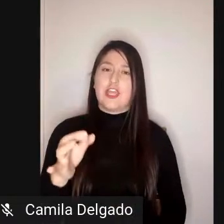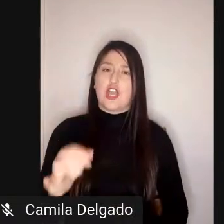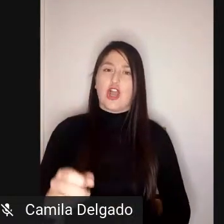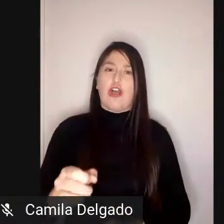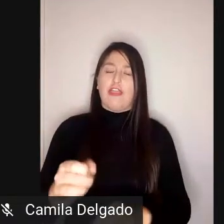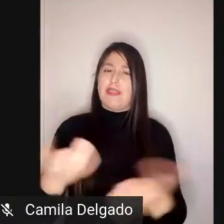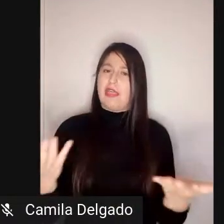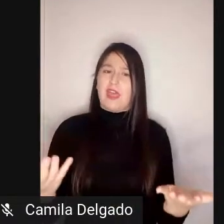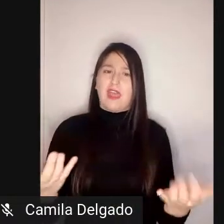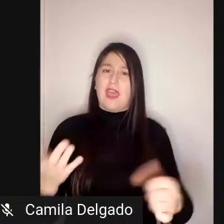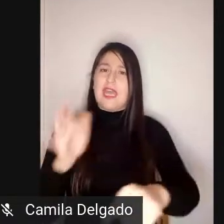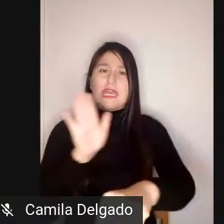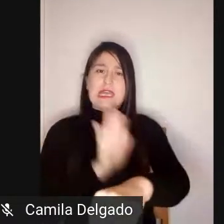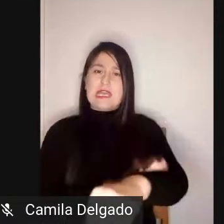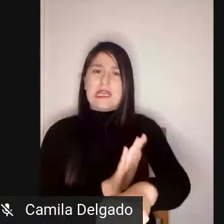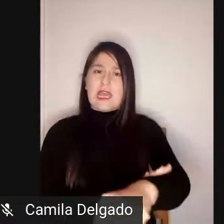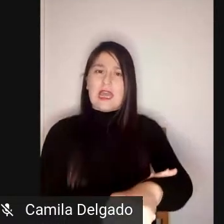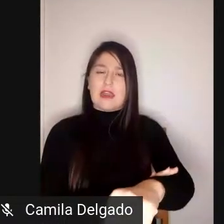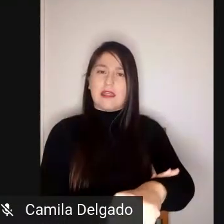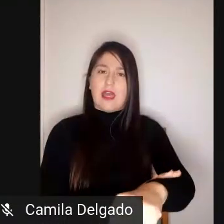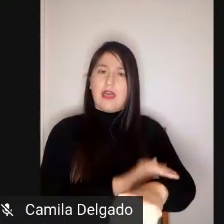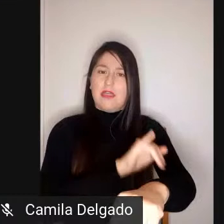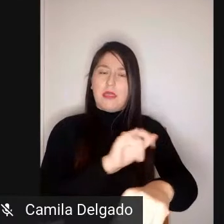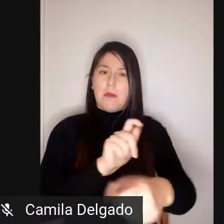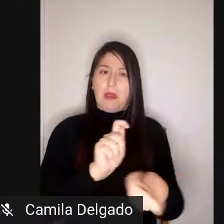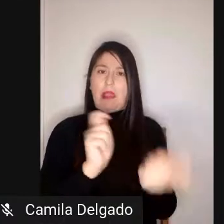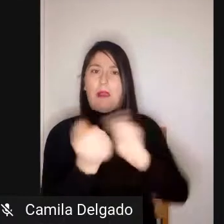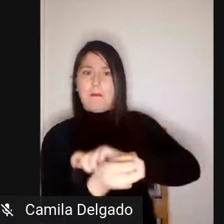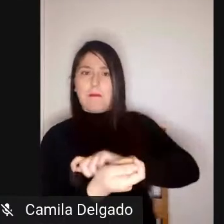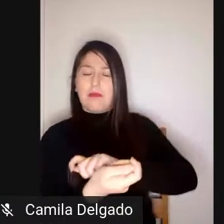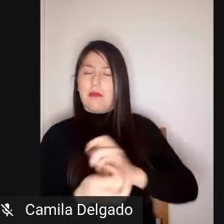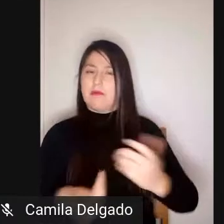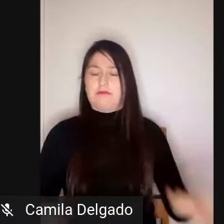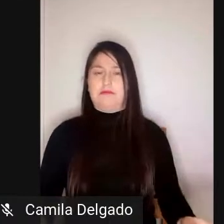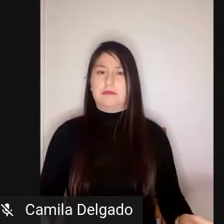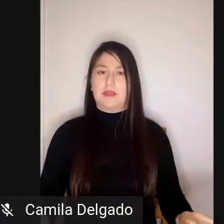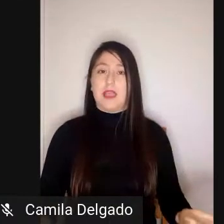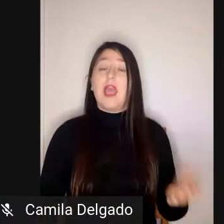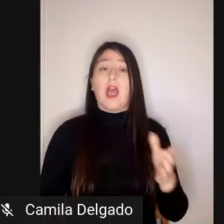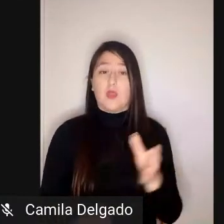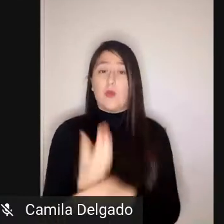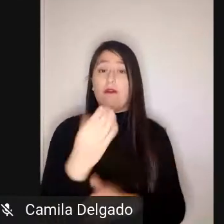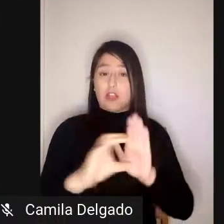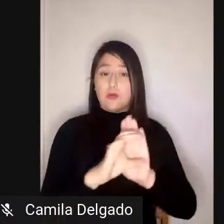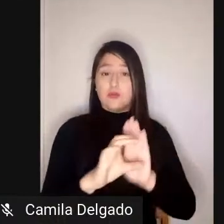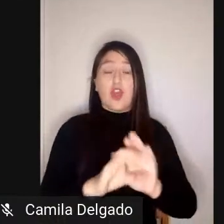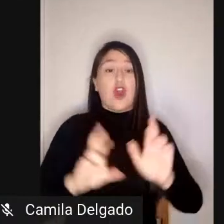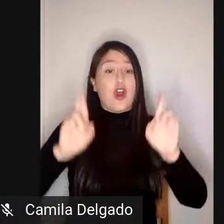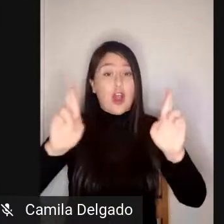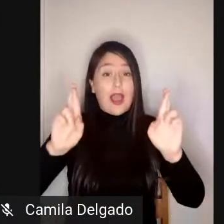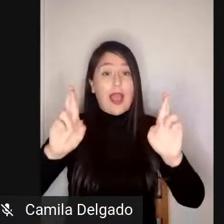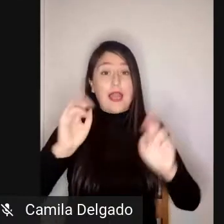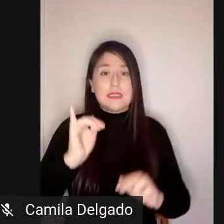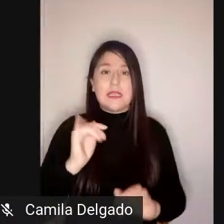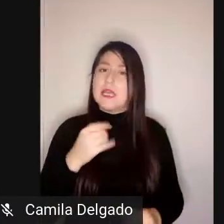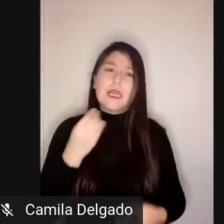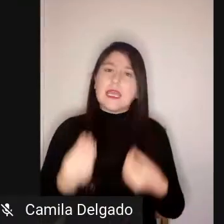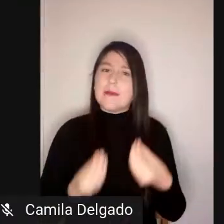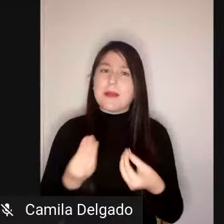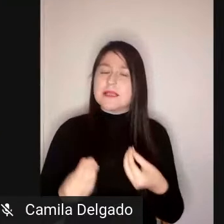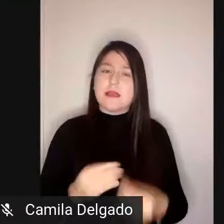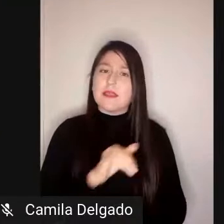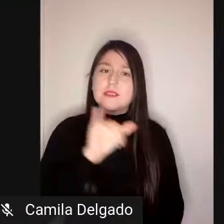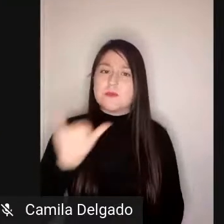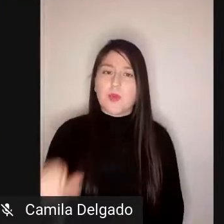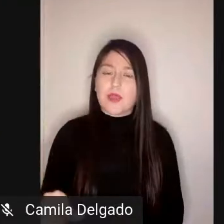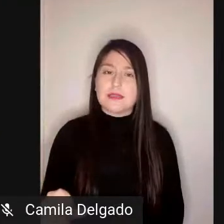que va a venir también va a significar poder. O sea, nueva constitución, ojalá, ¿sí? ¿Y qué va a pasar después de eso? Que es la pregunta que